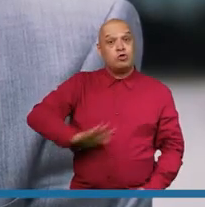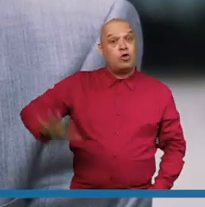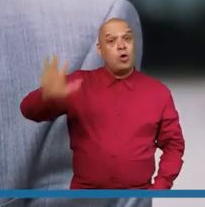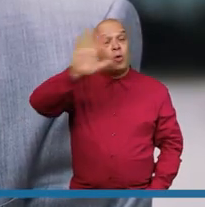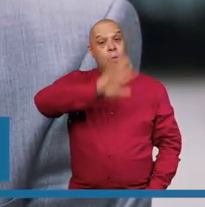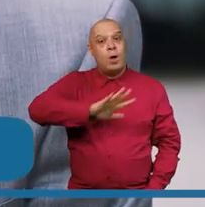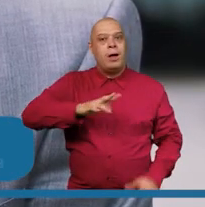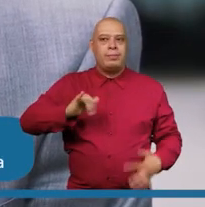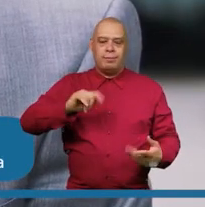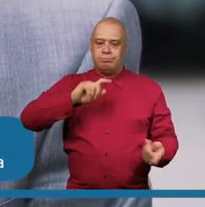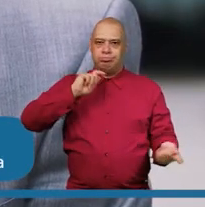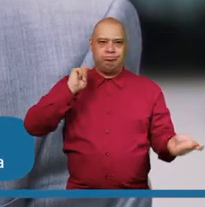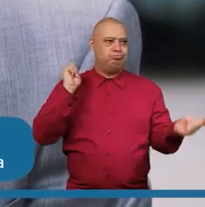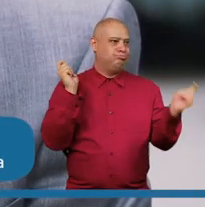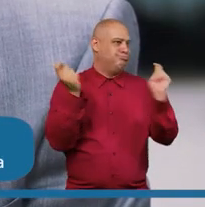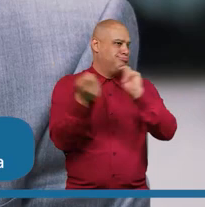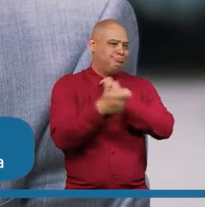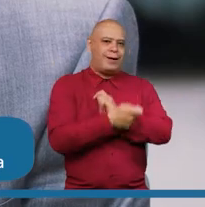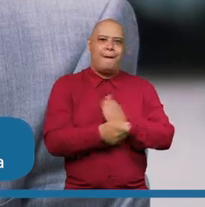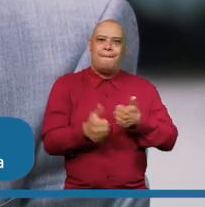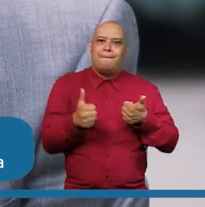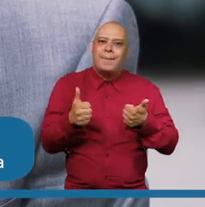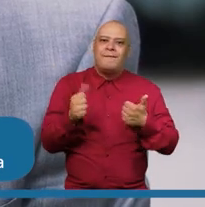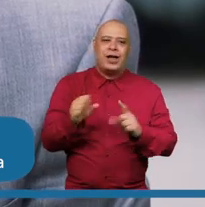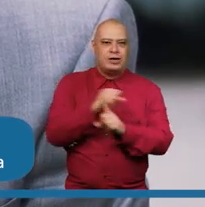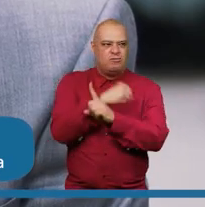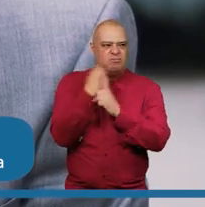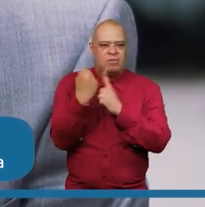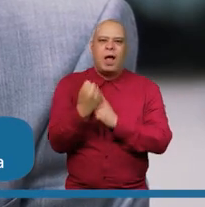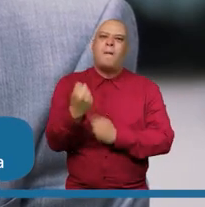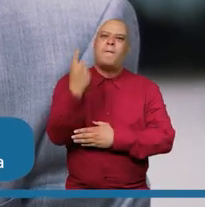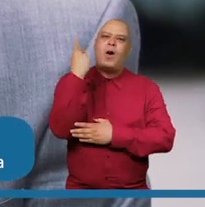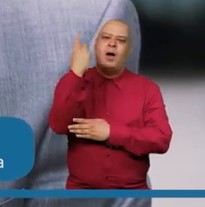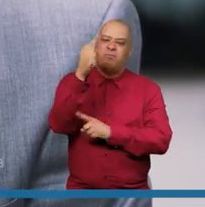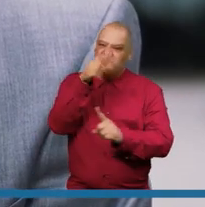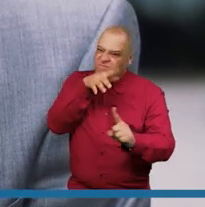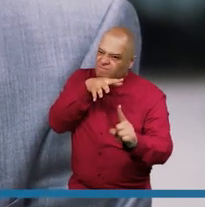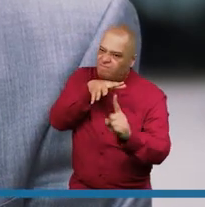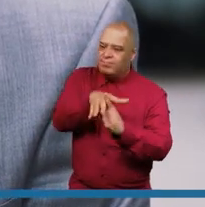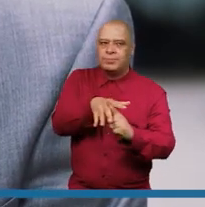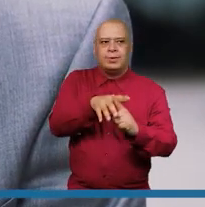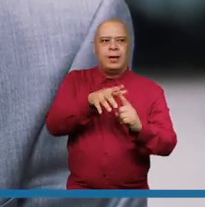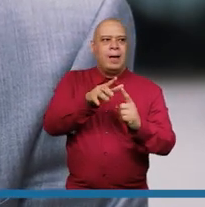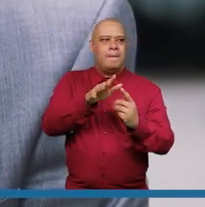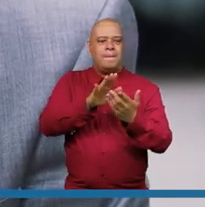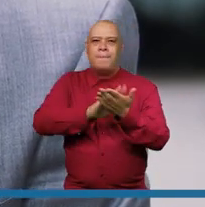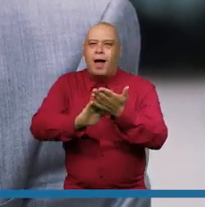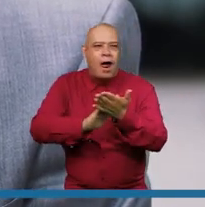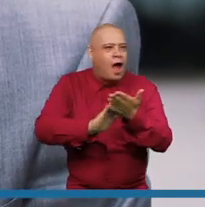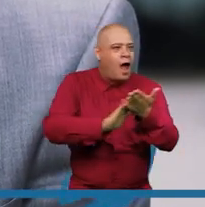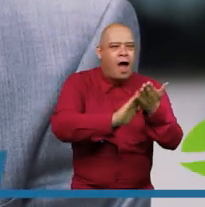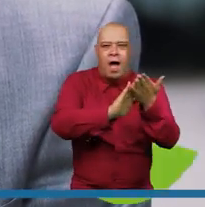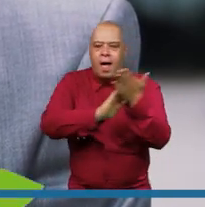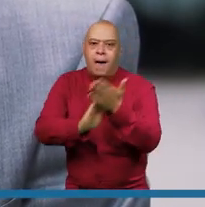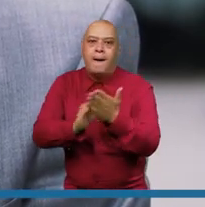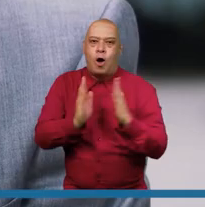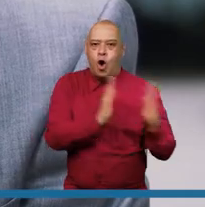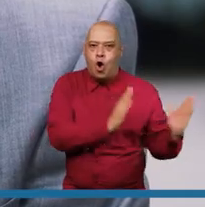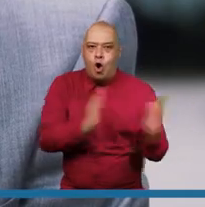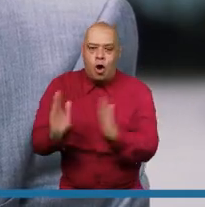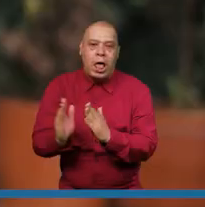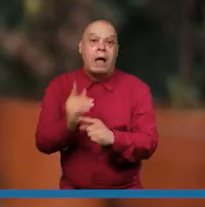que voltear a vernos entre las metrópolis que estamos haciendo un trabajo técnico, social y político por ordenar y